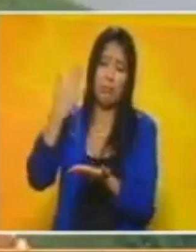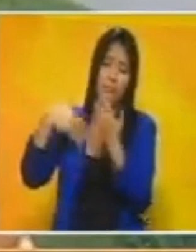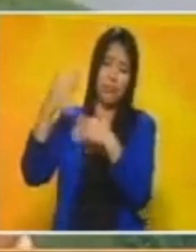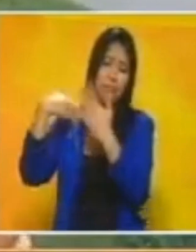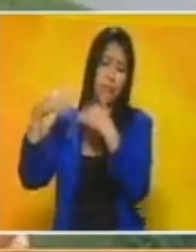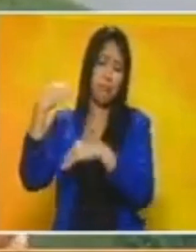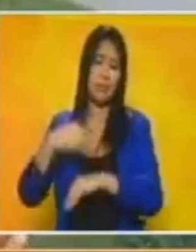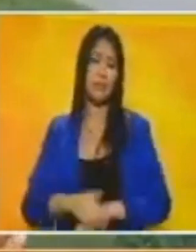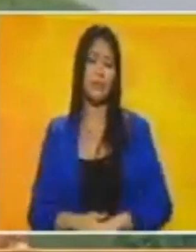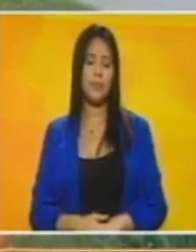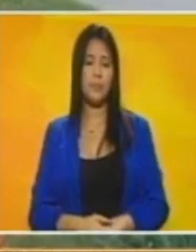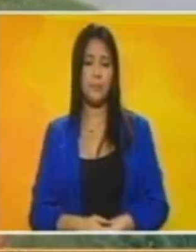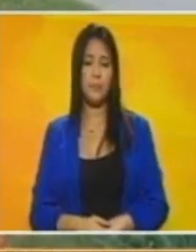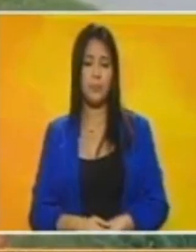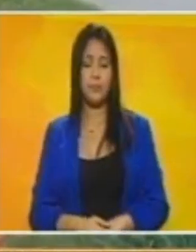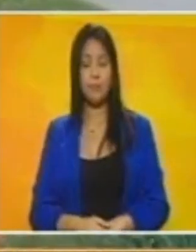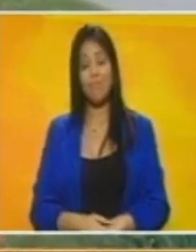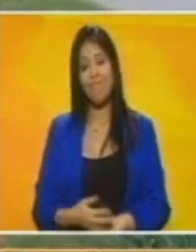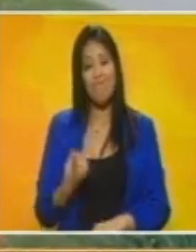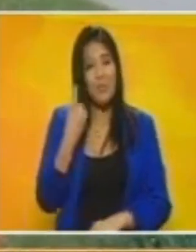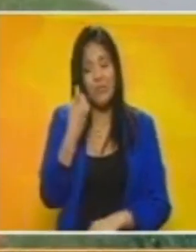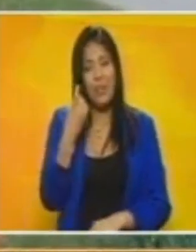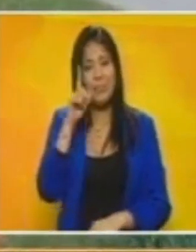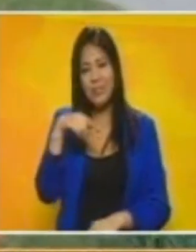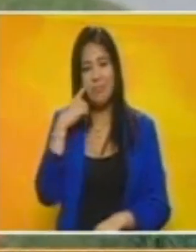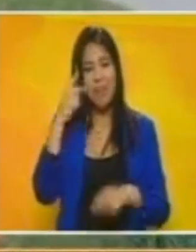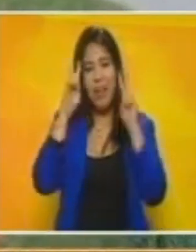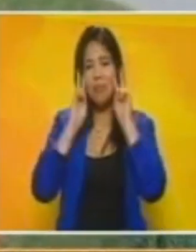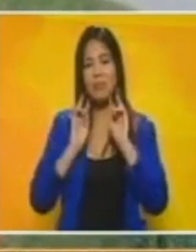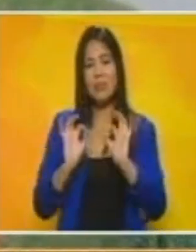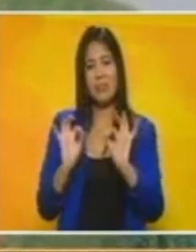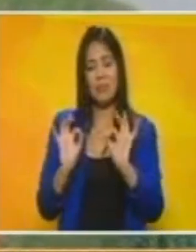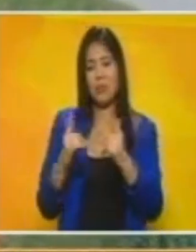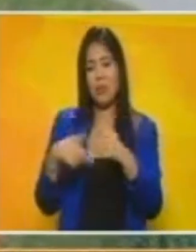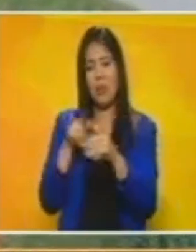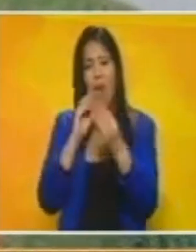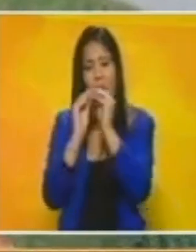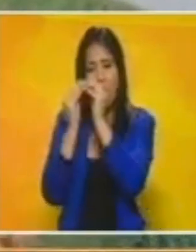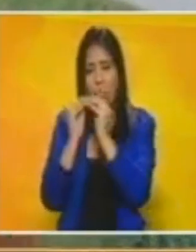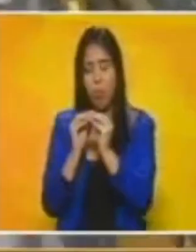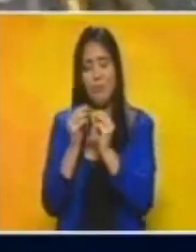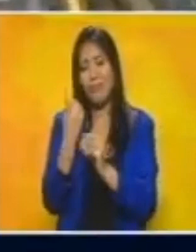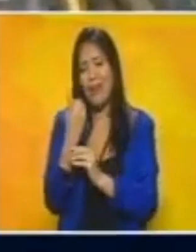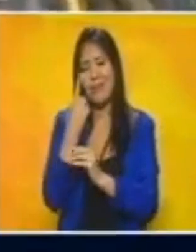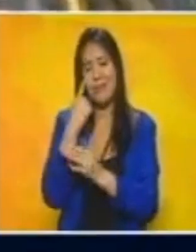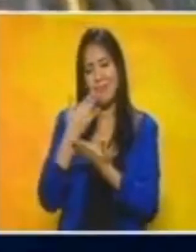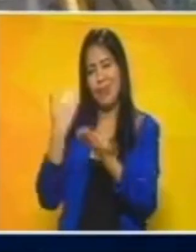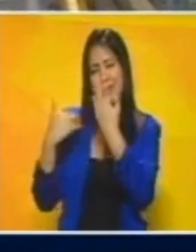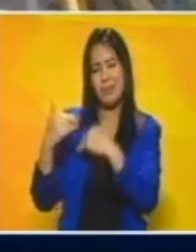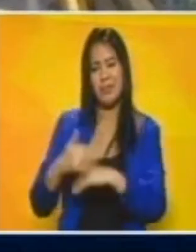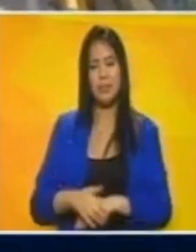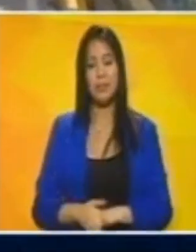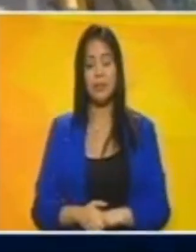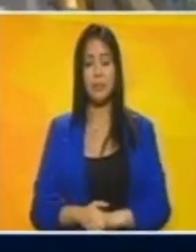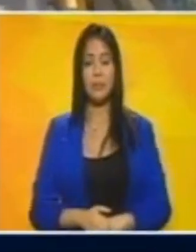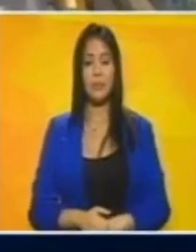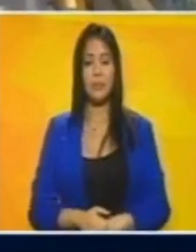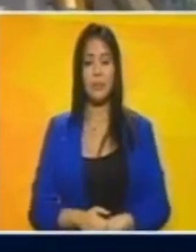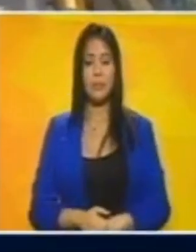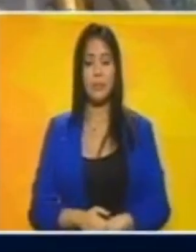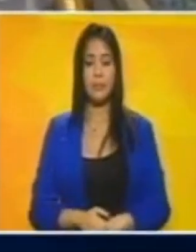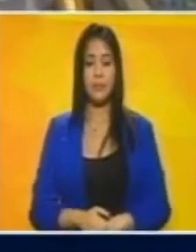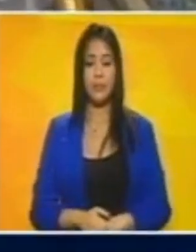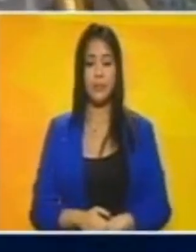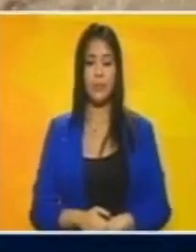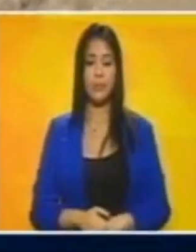tiempo y falta de mantenimiento también. Y voy a tal vez el puente